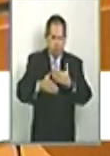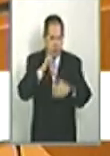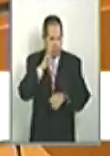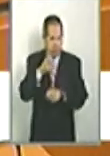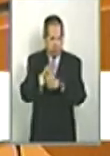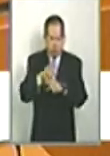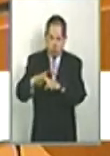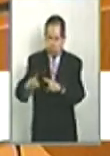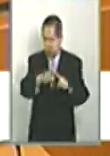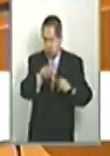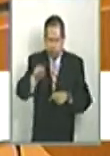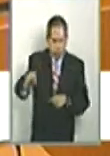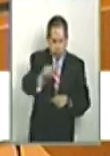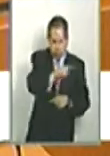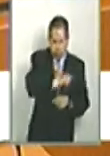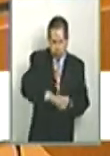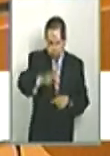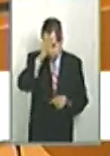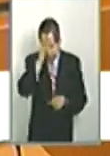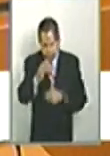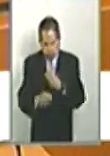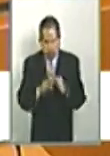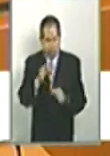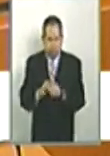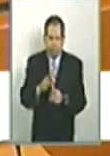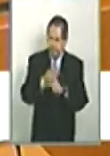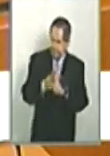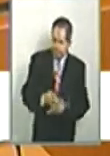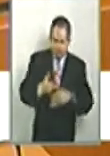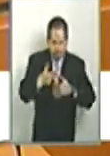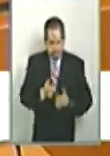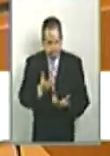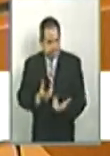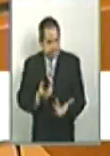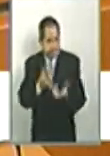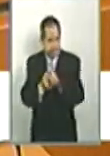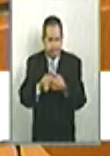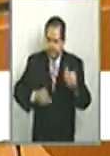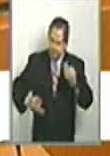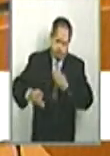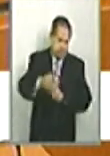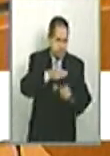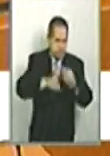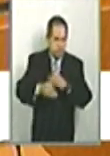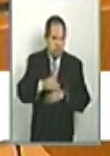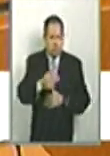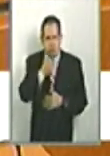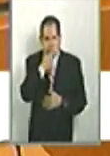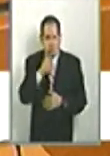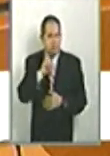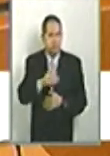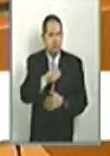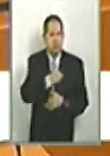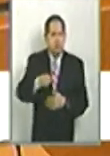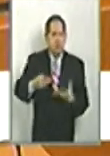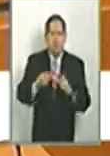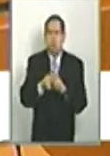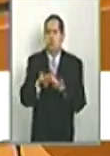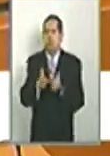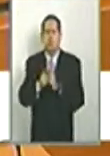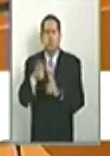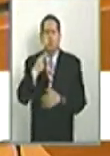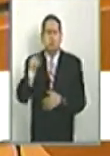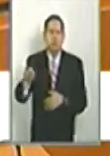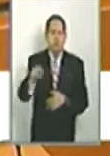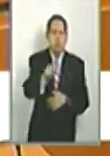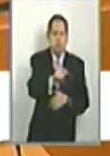de construcción de acuerdos, la tolerancia de todas y de todos los integrantes de los grupos